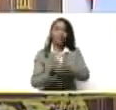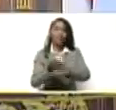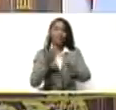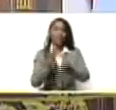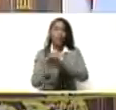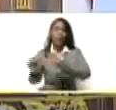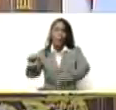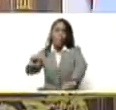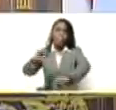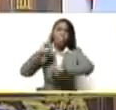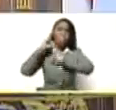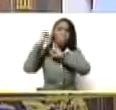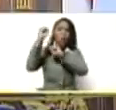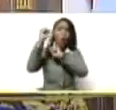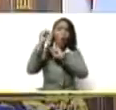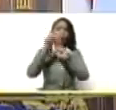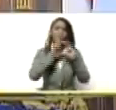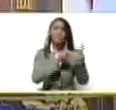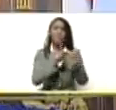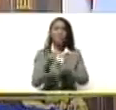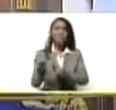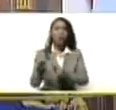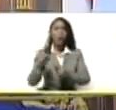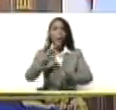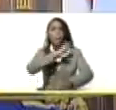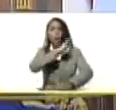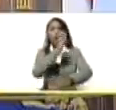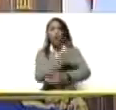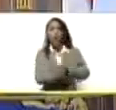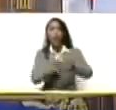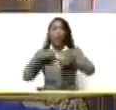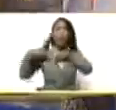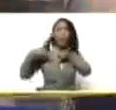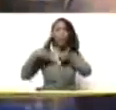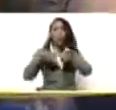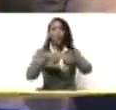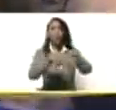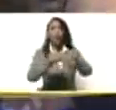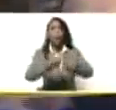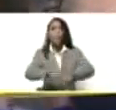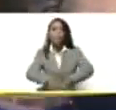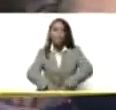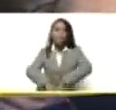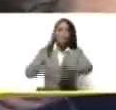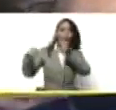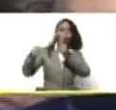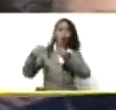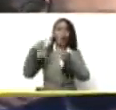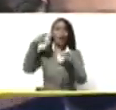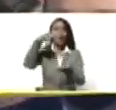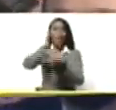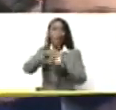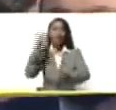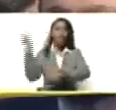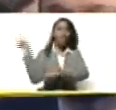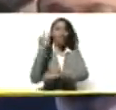bloque político beligerante y proponente en la vida política democrática del